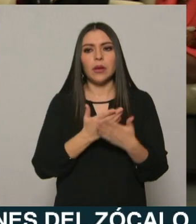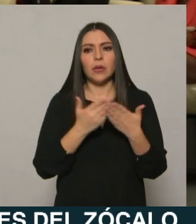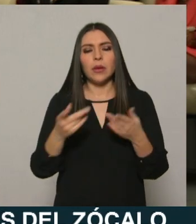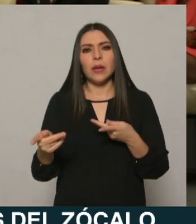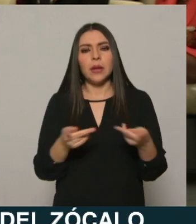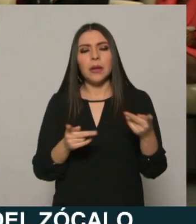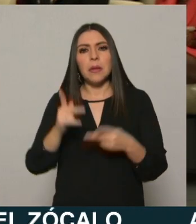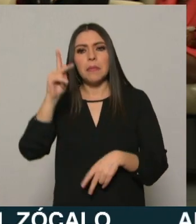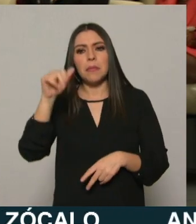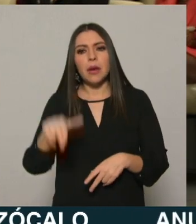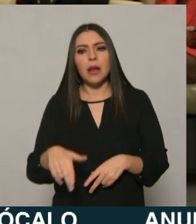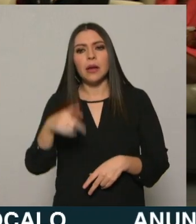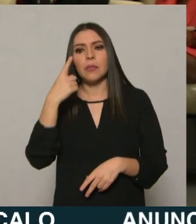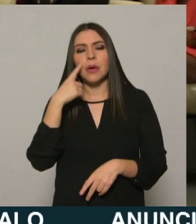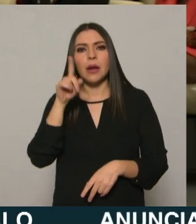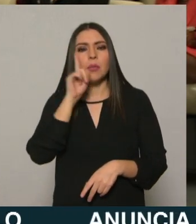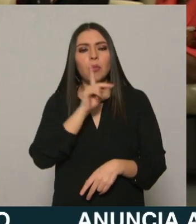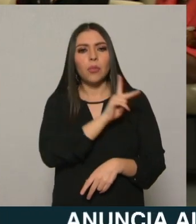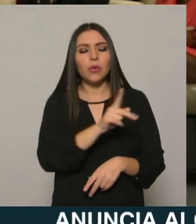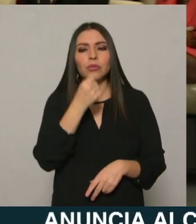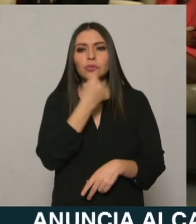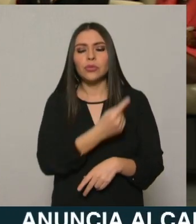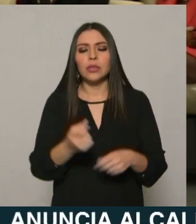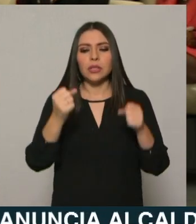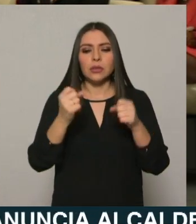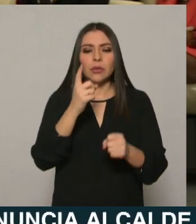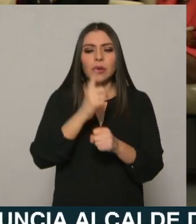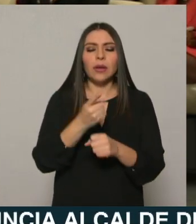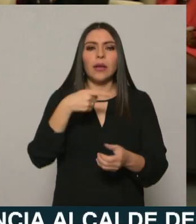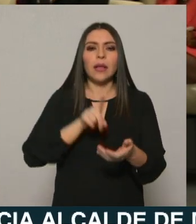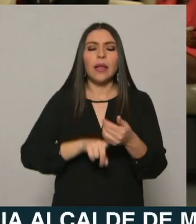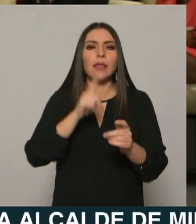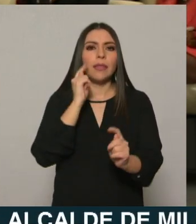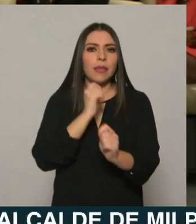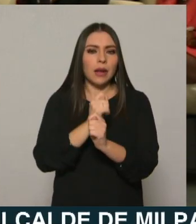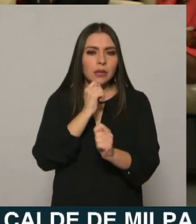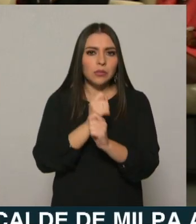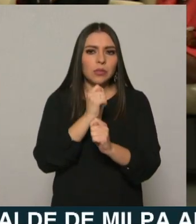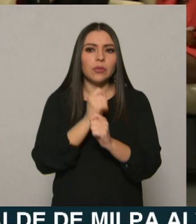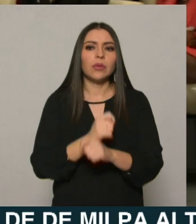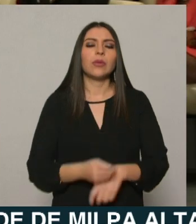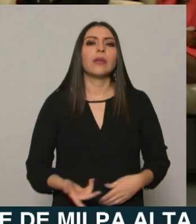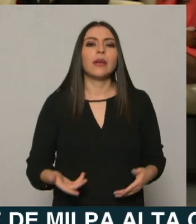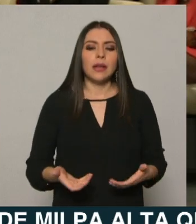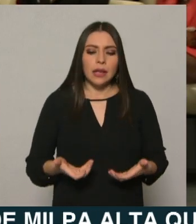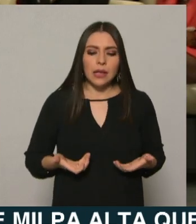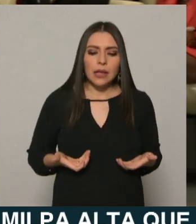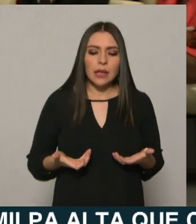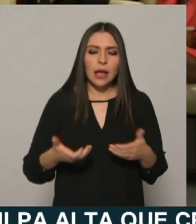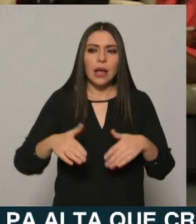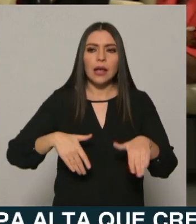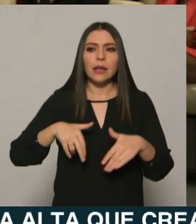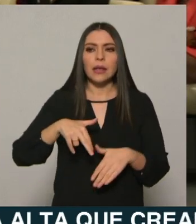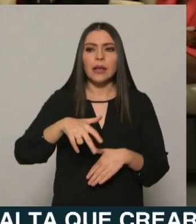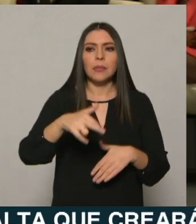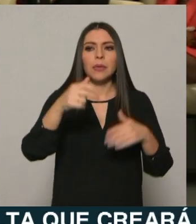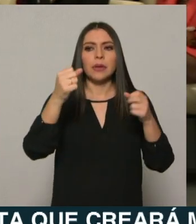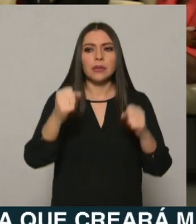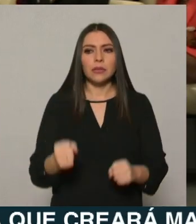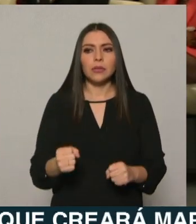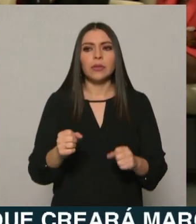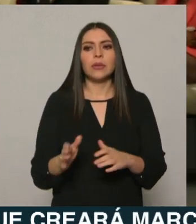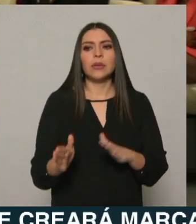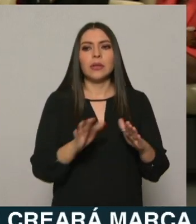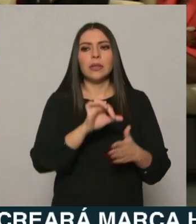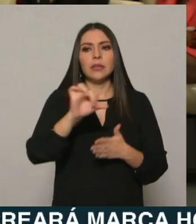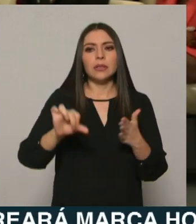estrategias para la seguridad de las niñas y mujeres en el transporte público, en los senderos Camina Libre, Camina Segura, en los centros